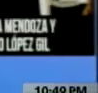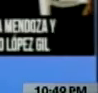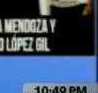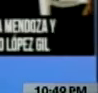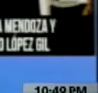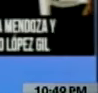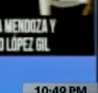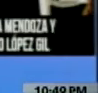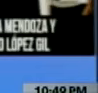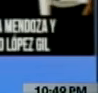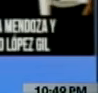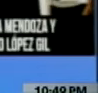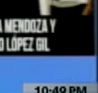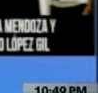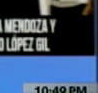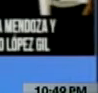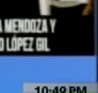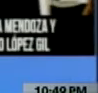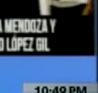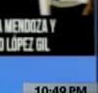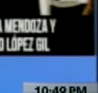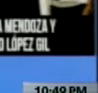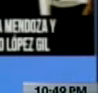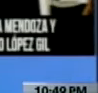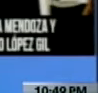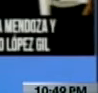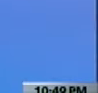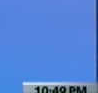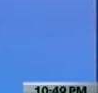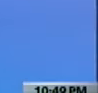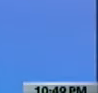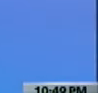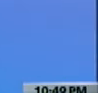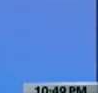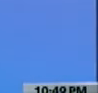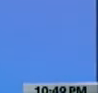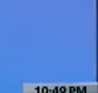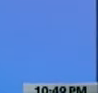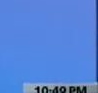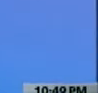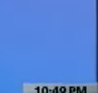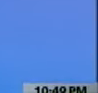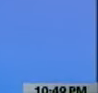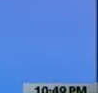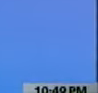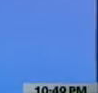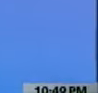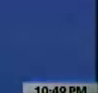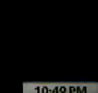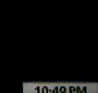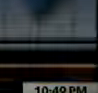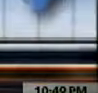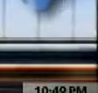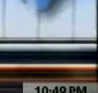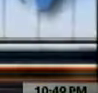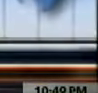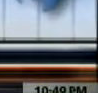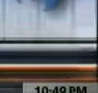López les hemos dado la nacionalidad española para que Leopoldo deje de preocuparse por ellos desde la cárcel.